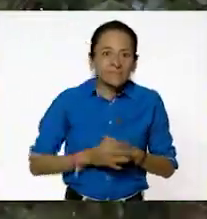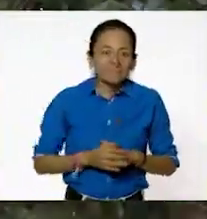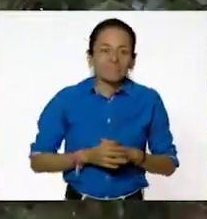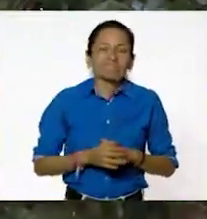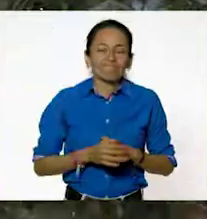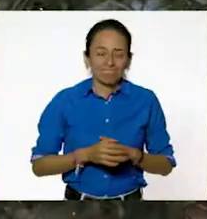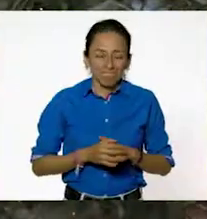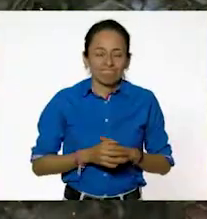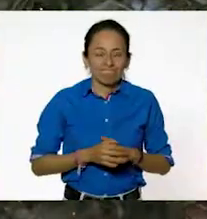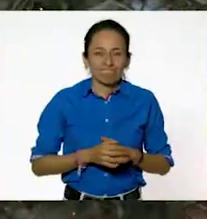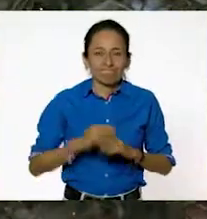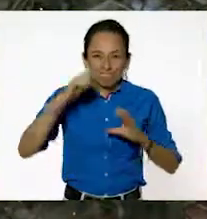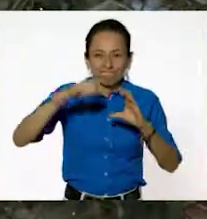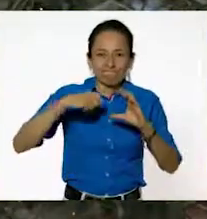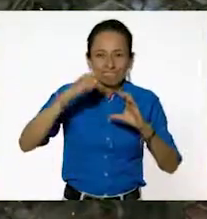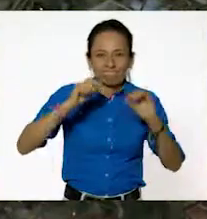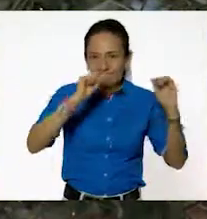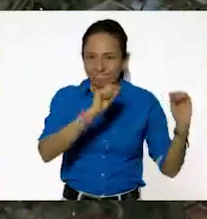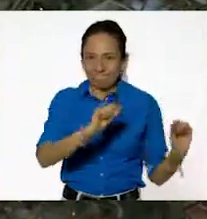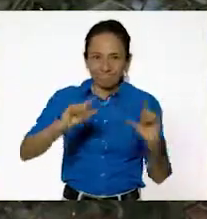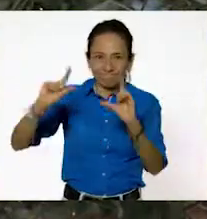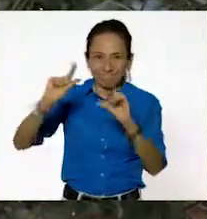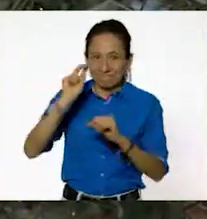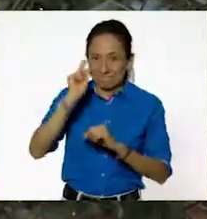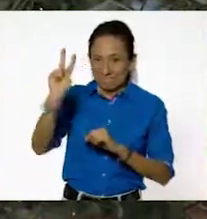¡Hola! ¡Vamos a ver el siguiente video!